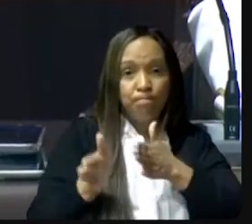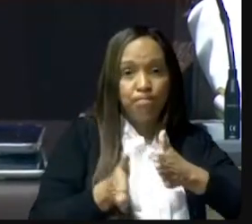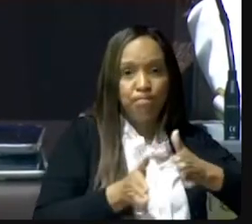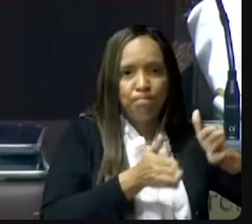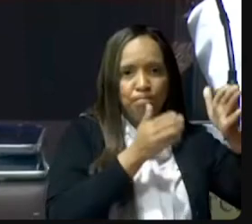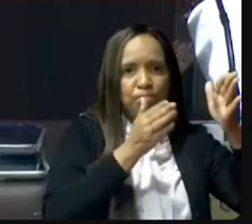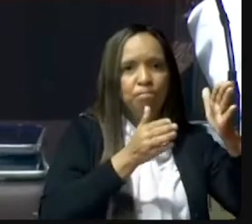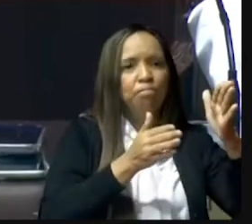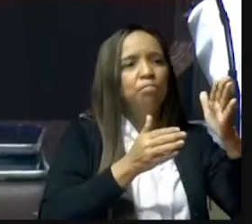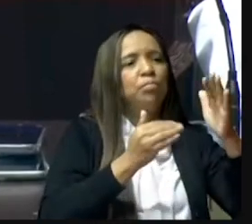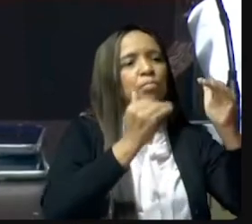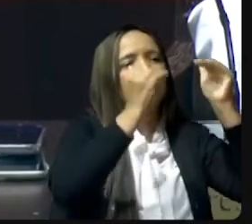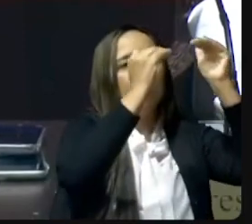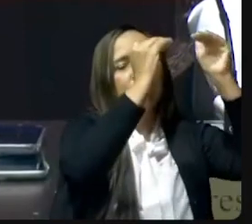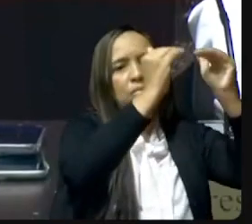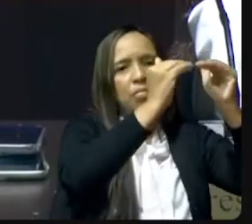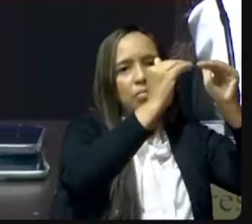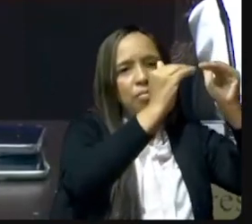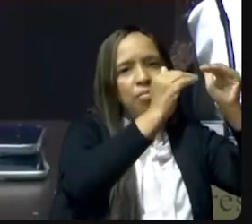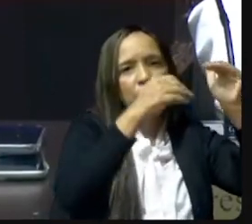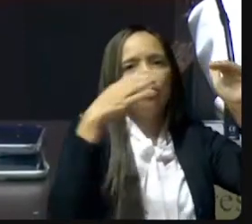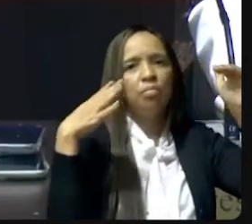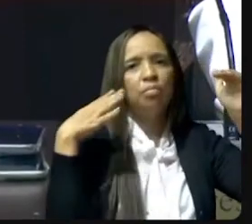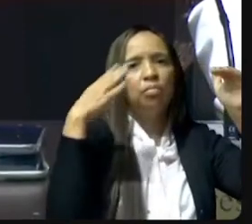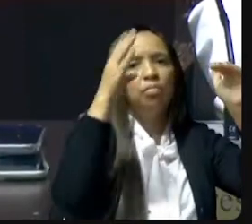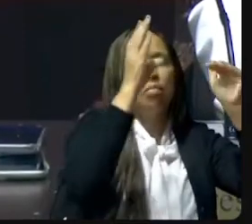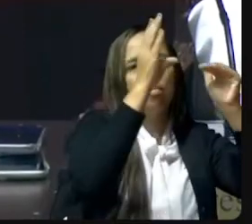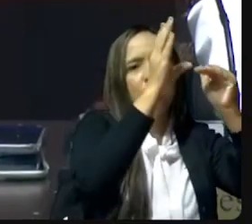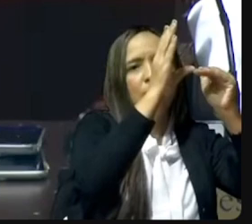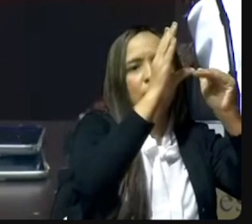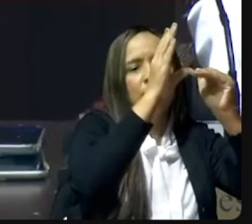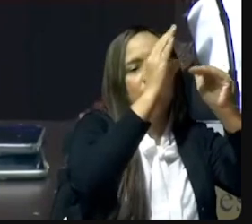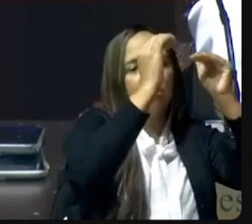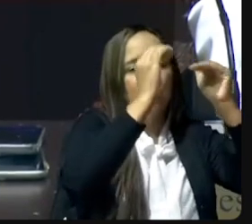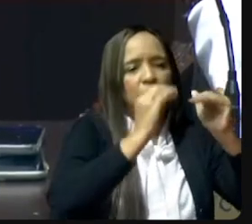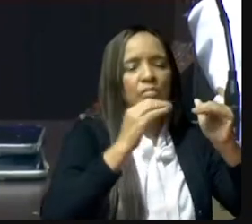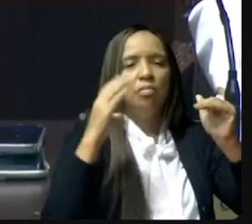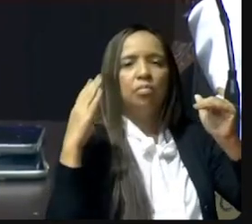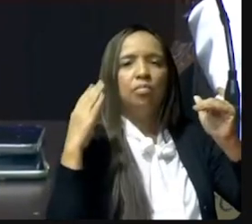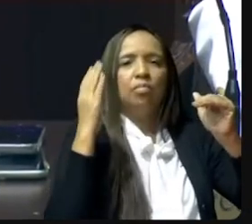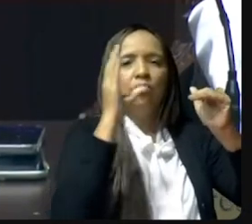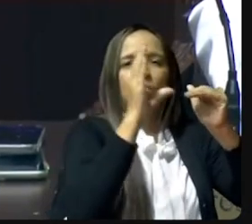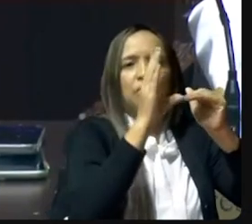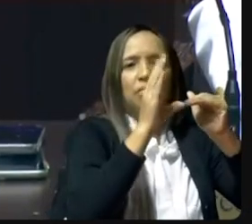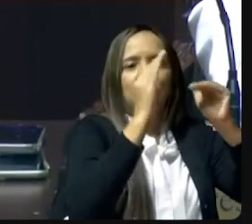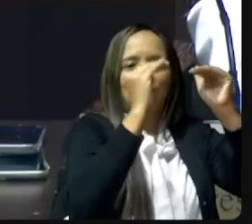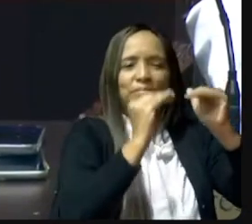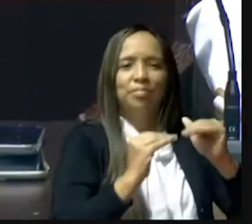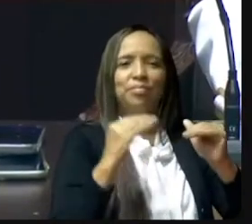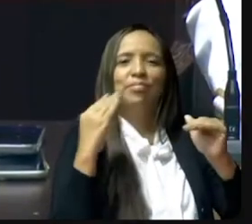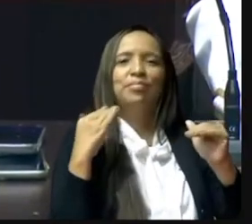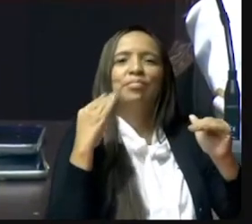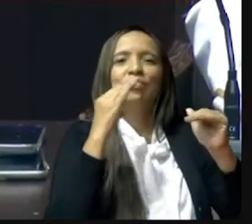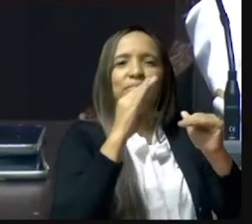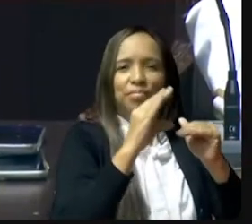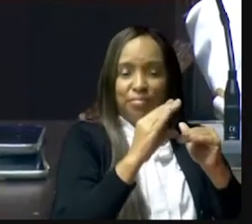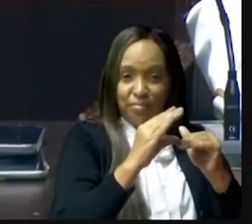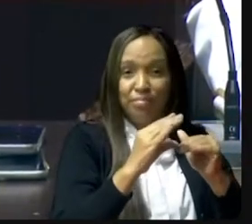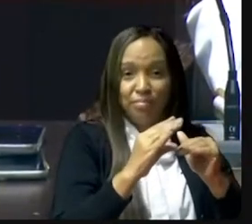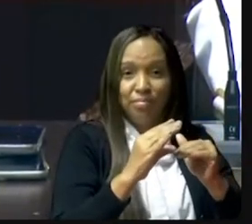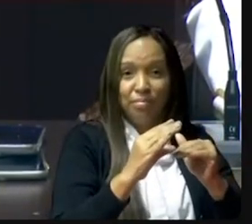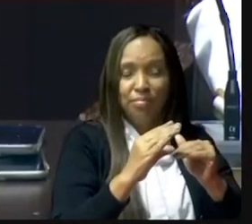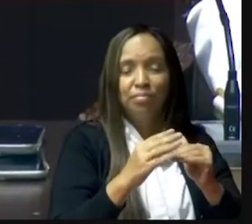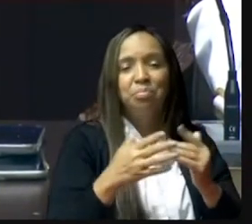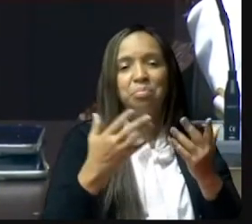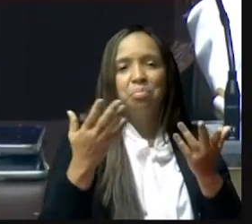comisiones y cada uno de los órganos eh políticos y sustantivos que